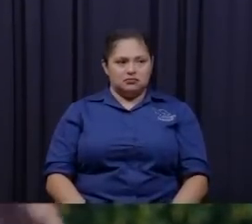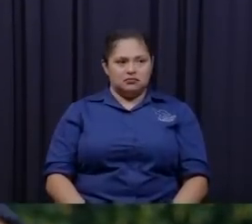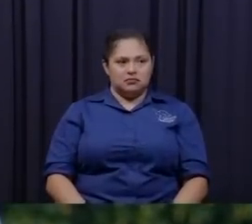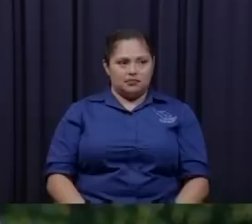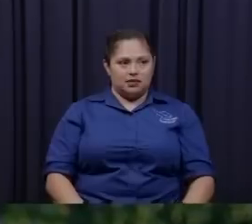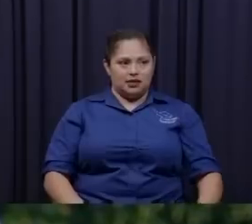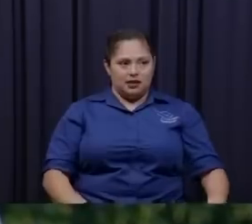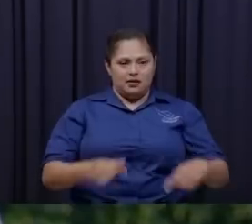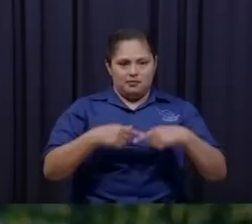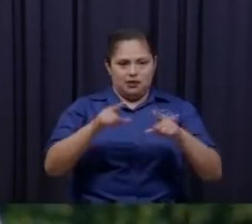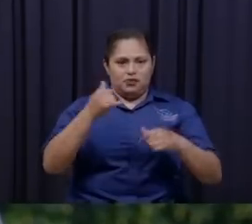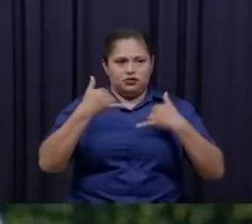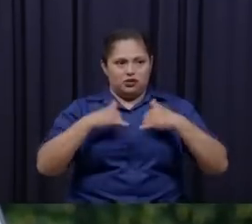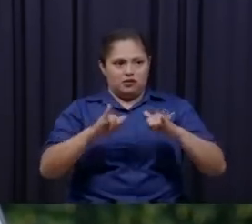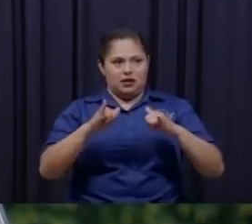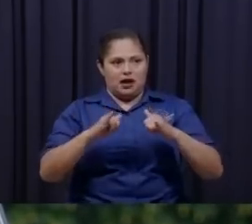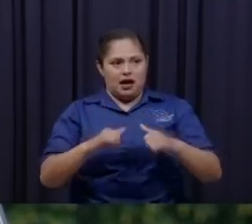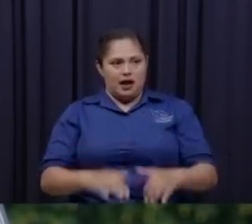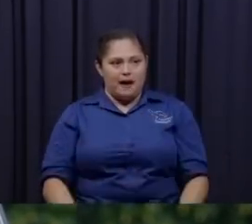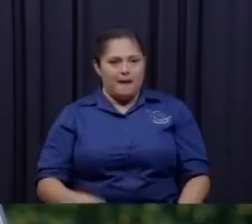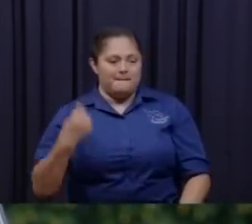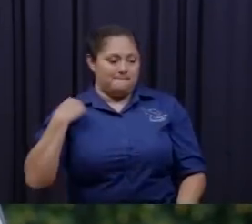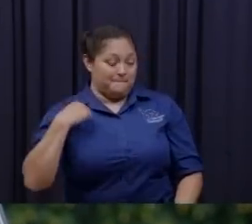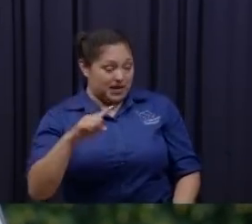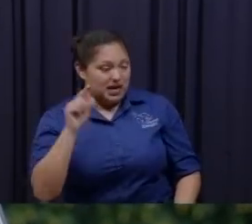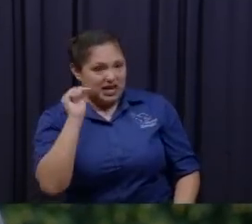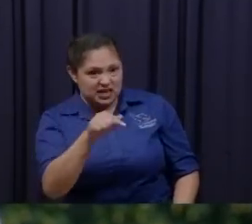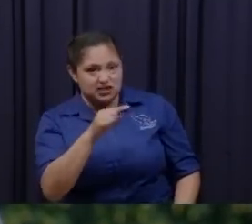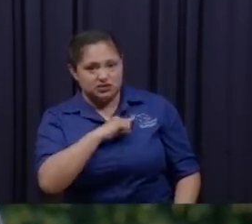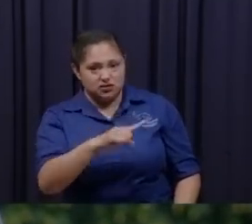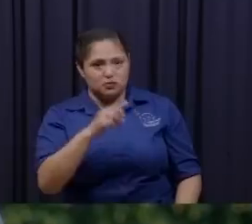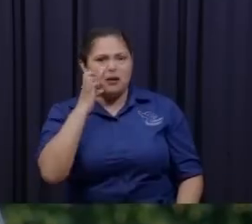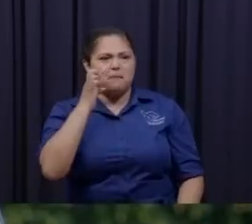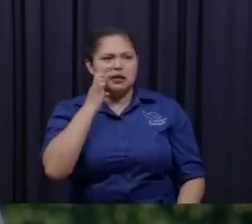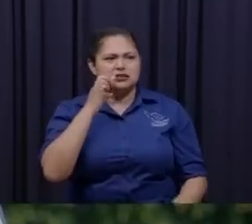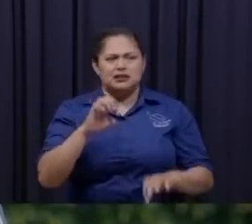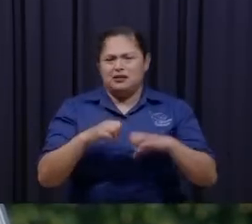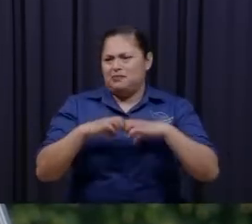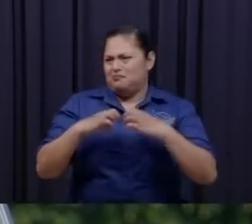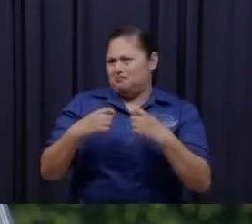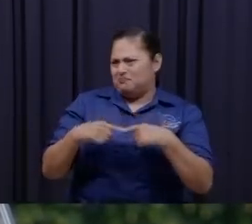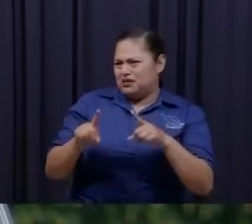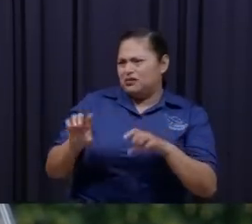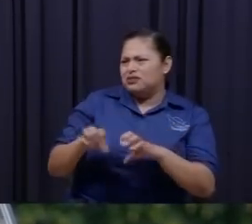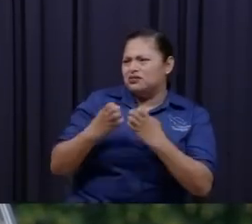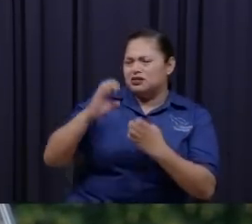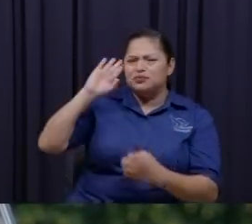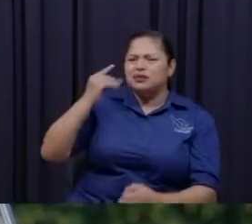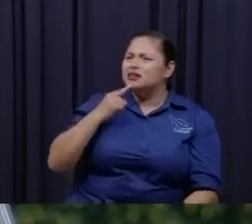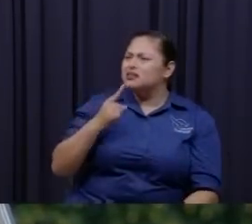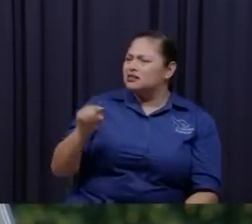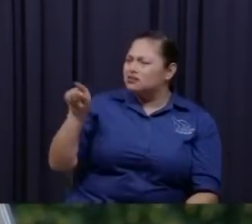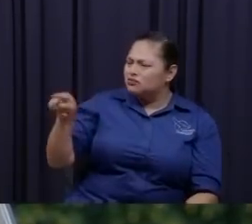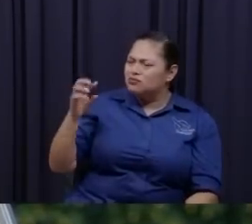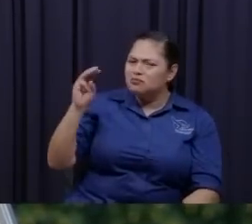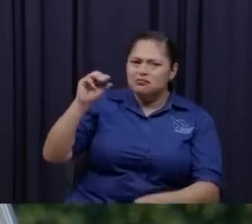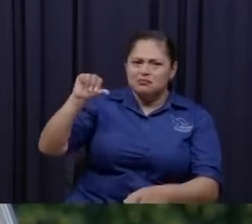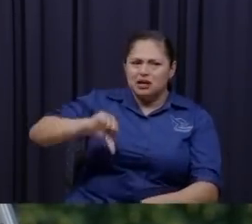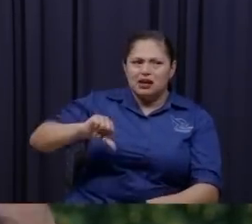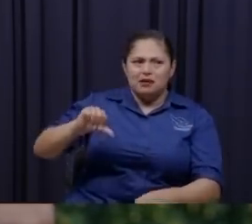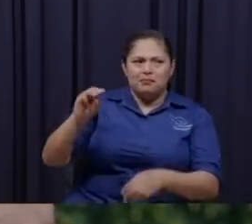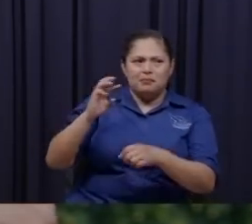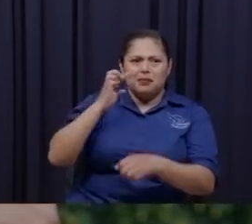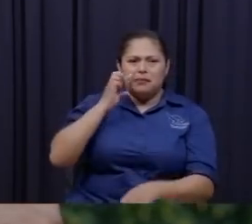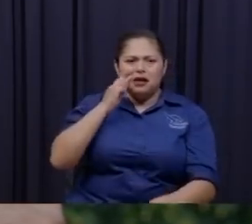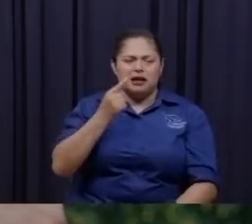Pero todavía me dijo, ah, pero para eso son los tatas, me dijo. Pero entonces, ¿por qué me dice que usted ha sido un mal padre? Entonces se quedó callado